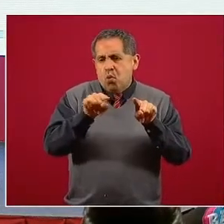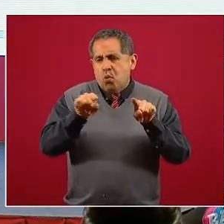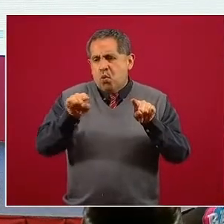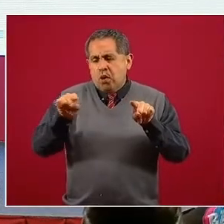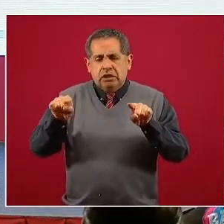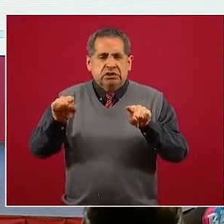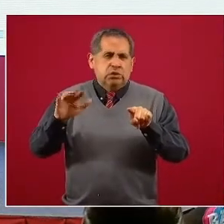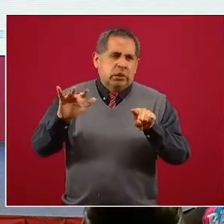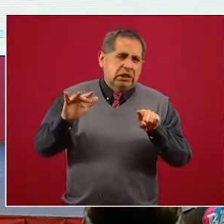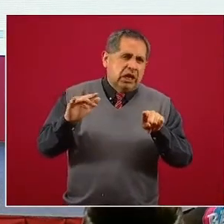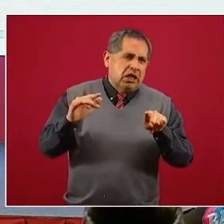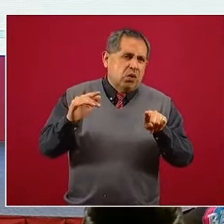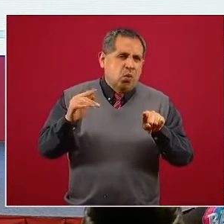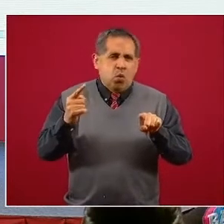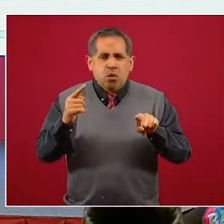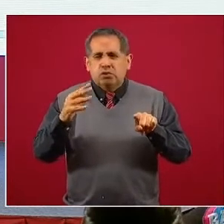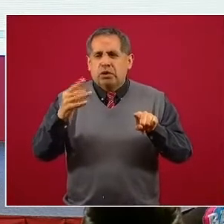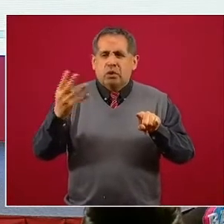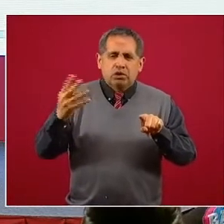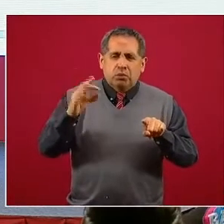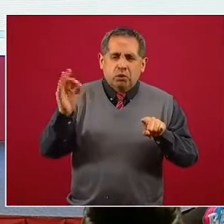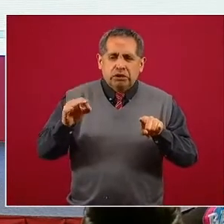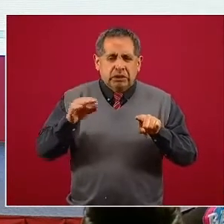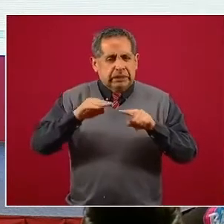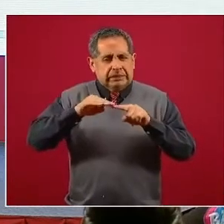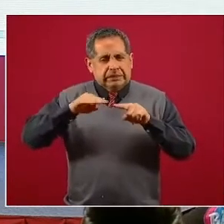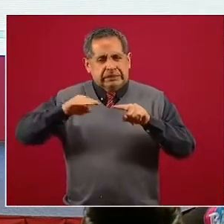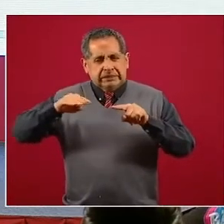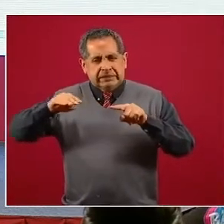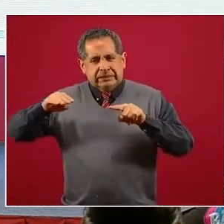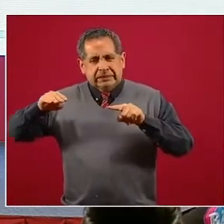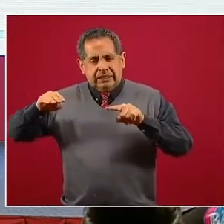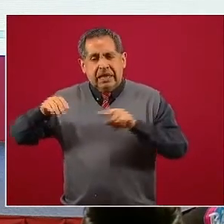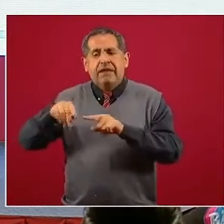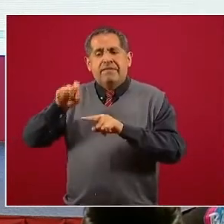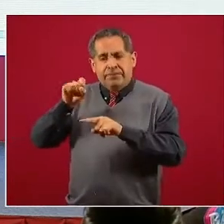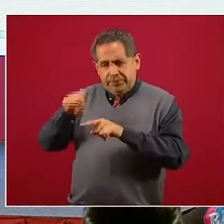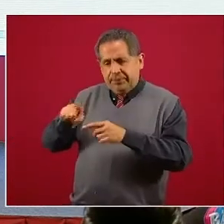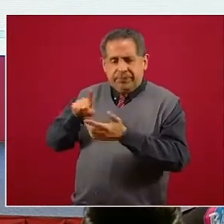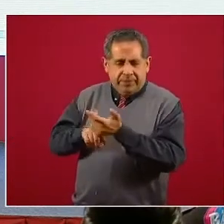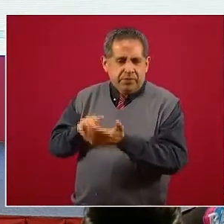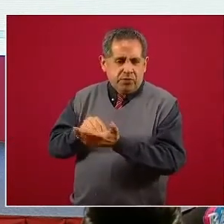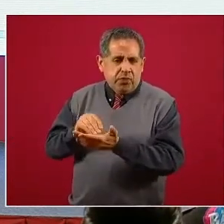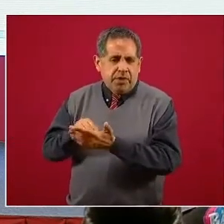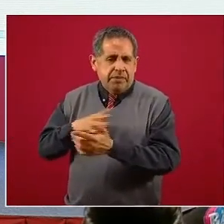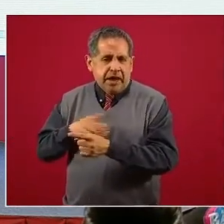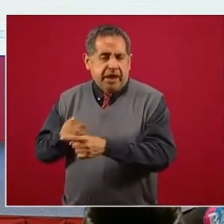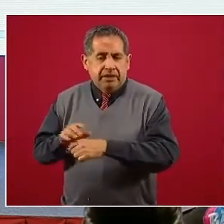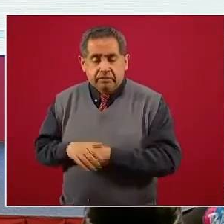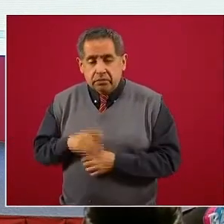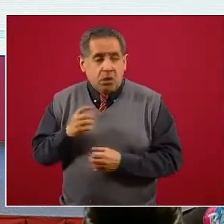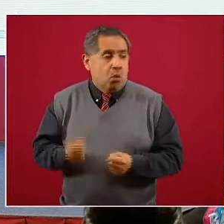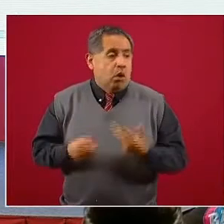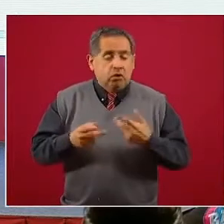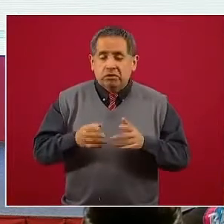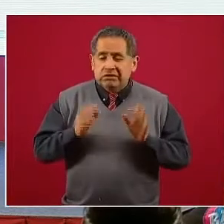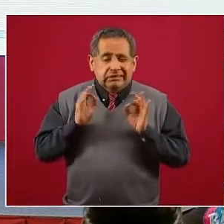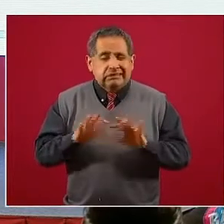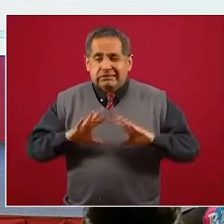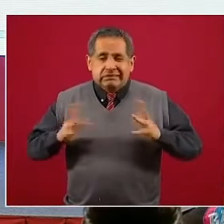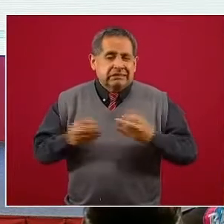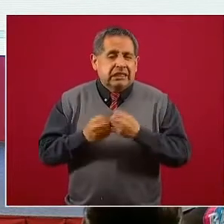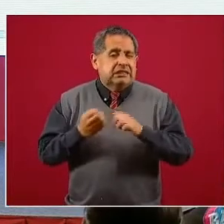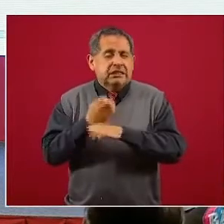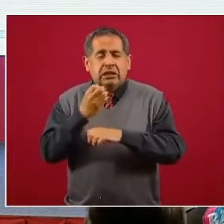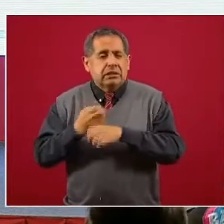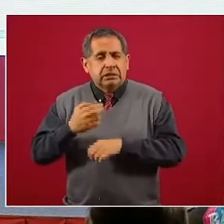del 50-54%, y ahí se encuentra todavía en estos momentos. Veamos que los casos activos estimados del Estado